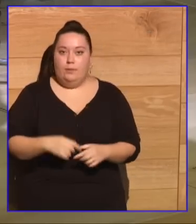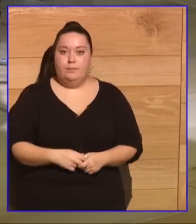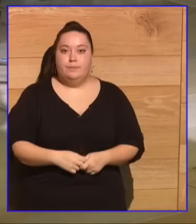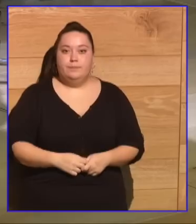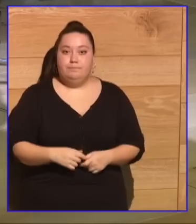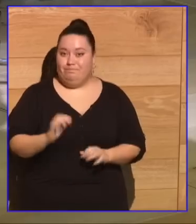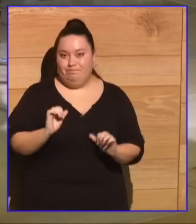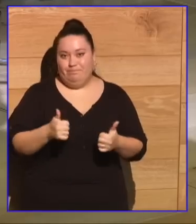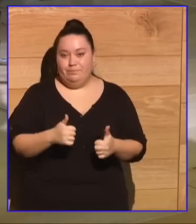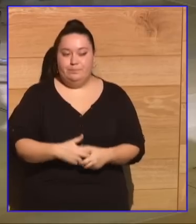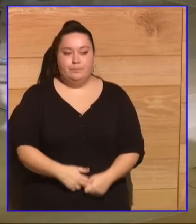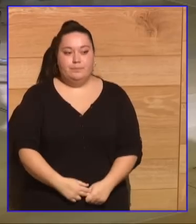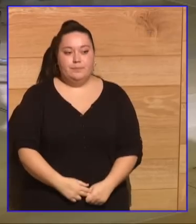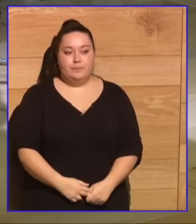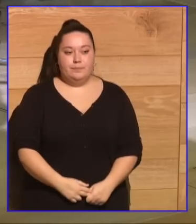eso.